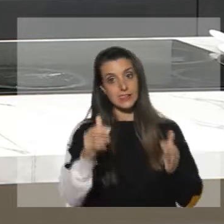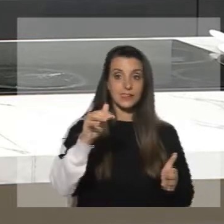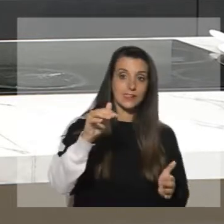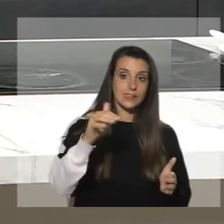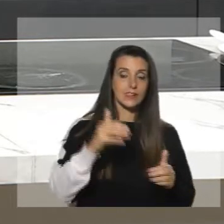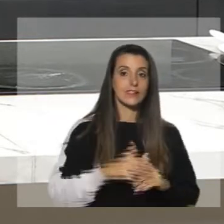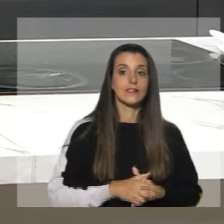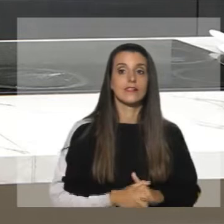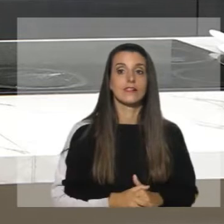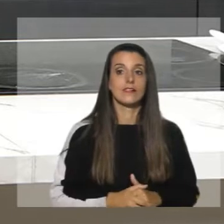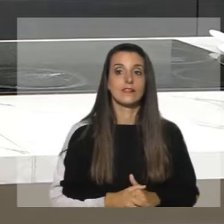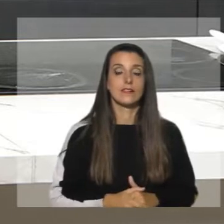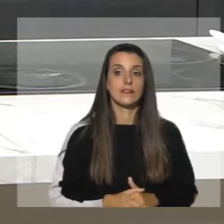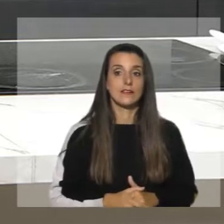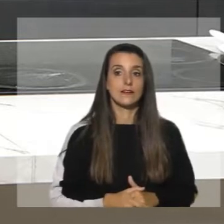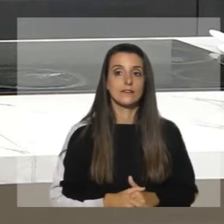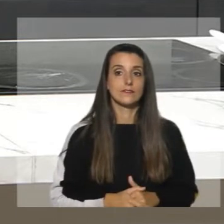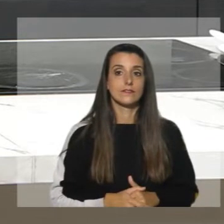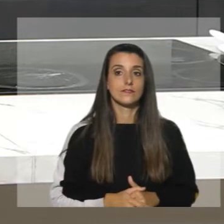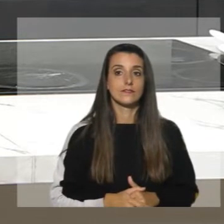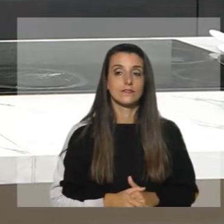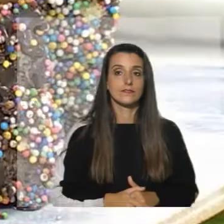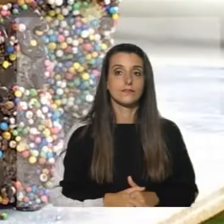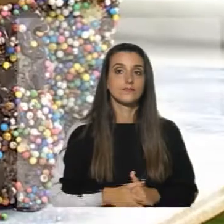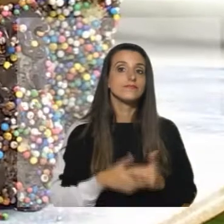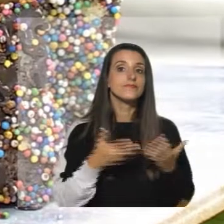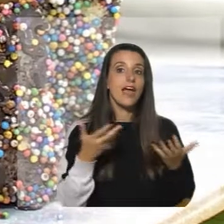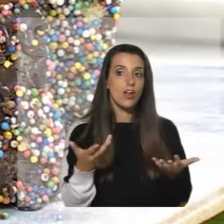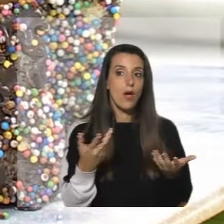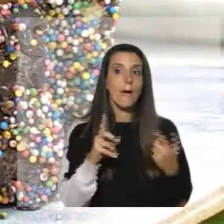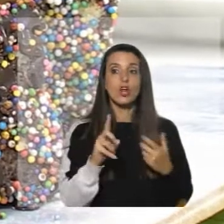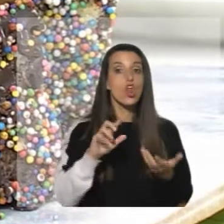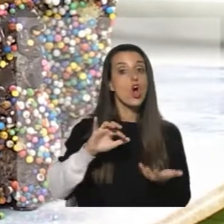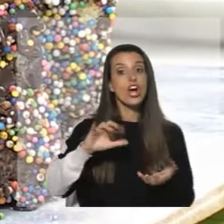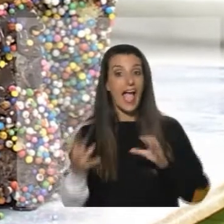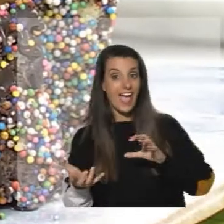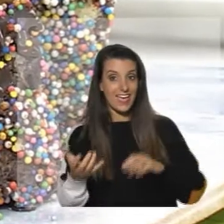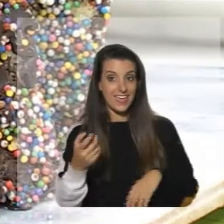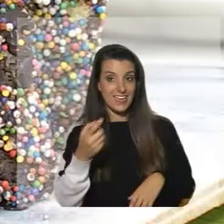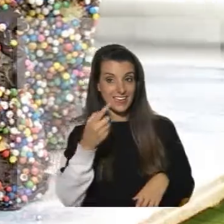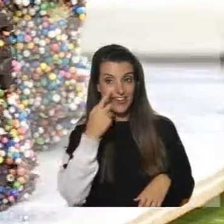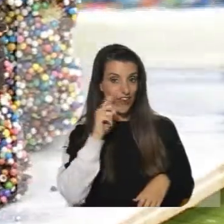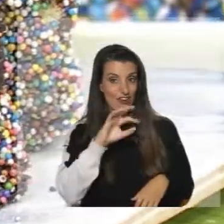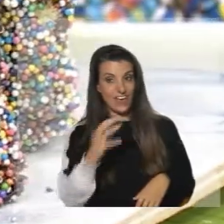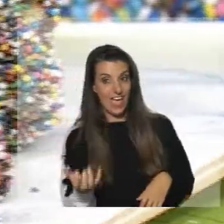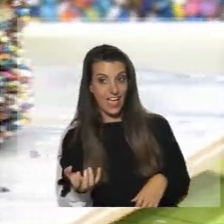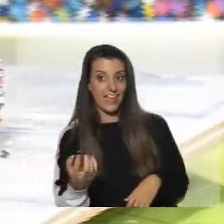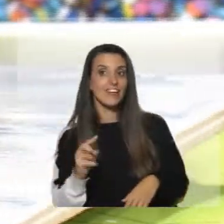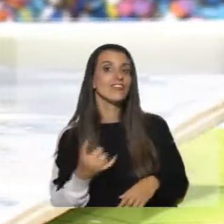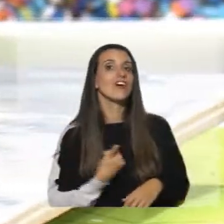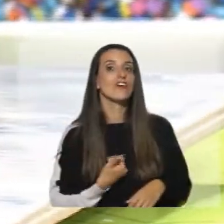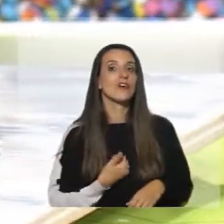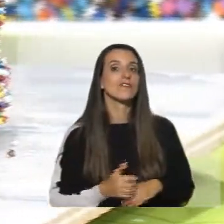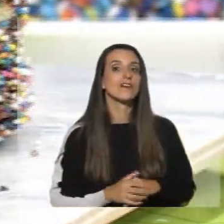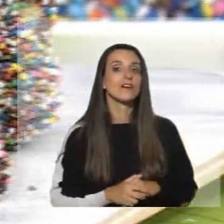opa, ahí. Ahí quiero ver. Eso, perfecto. Mira. Está inclinada y no se cae. No por se ahora. Cae. Ahora se me cae. No, con